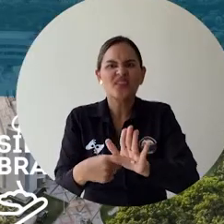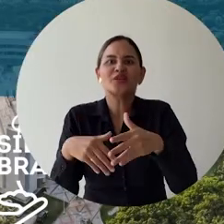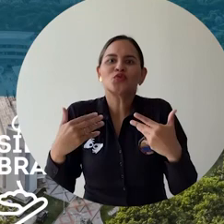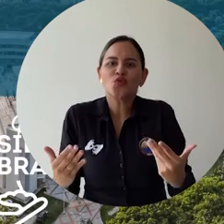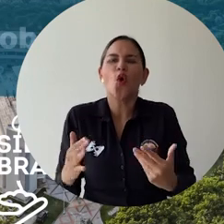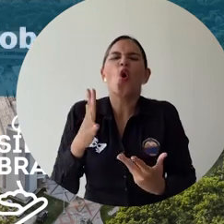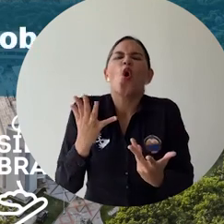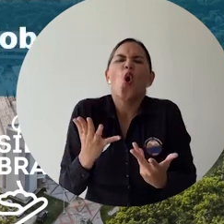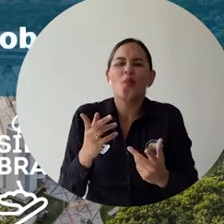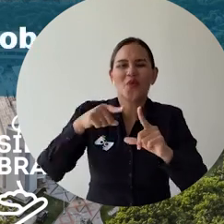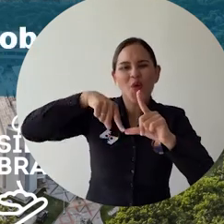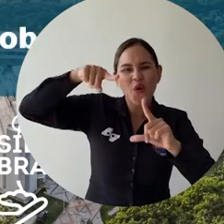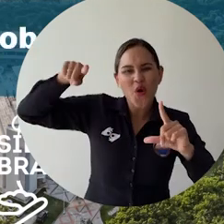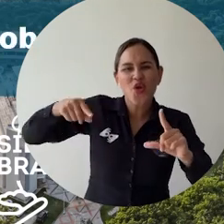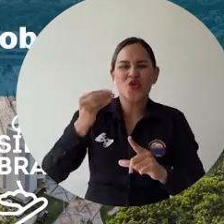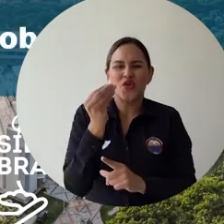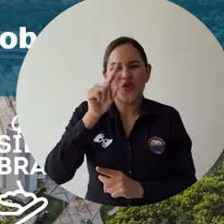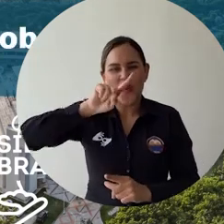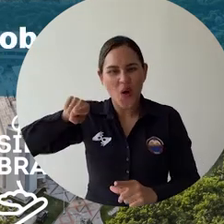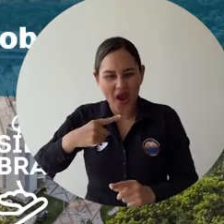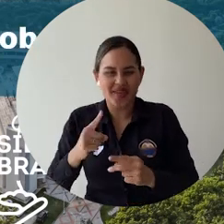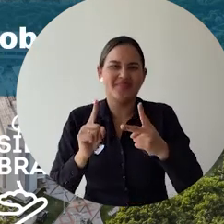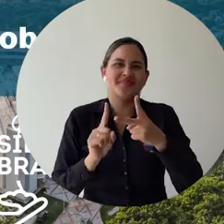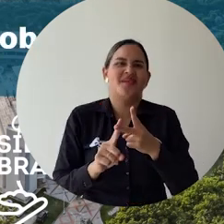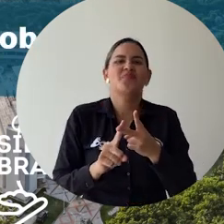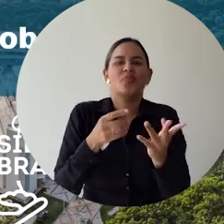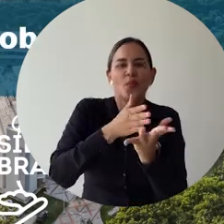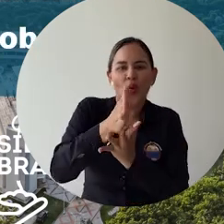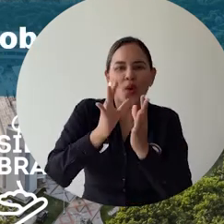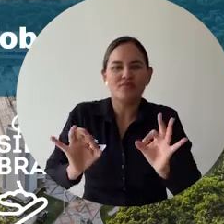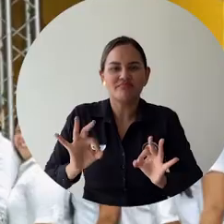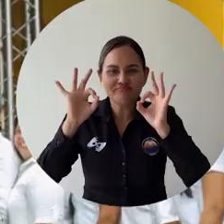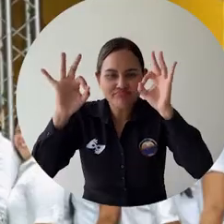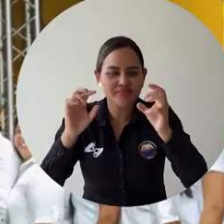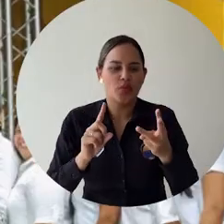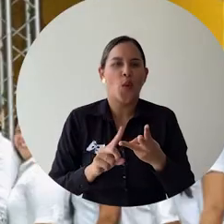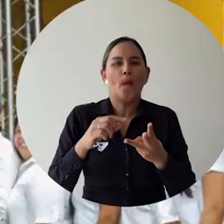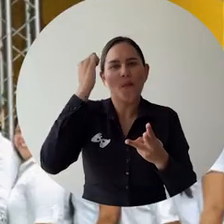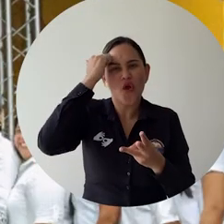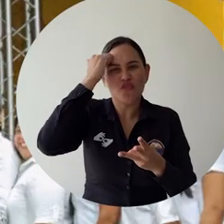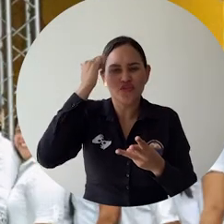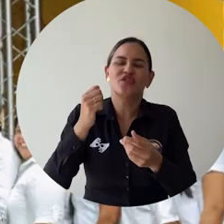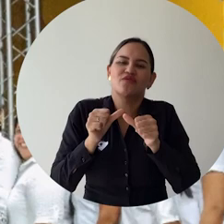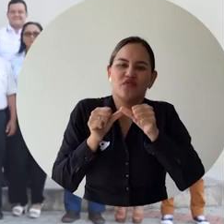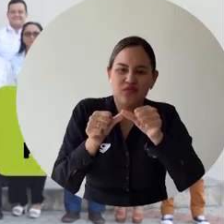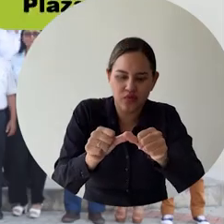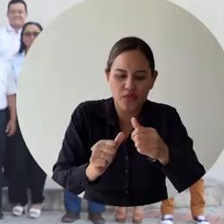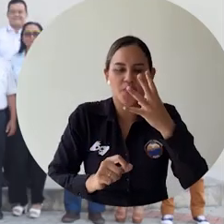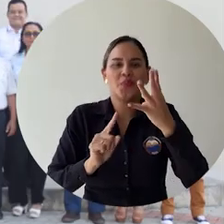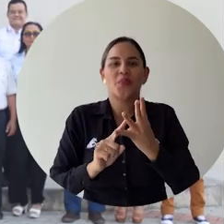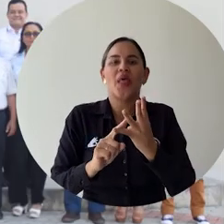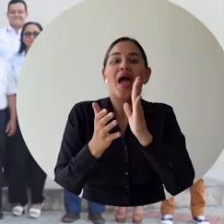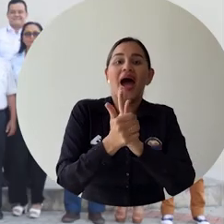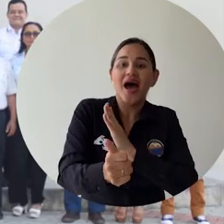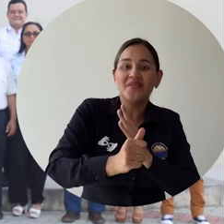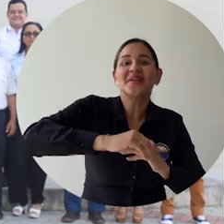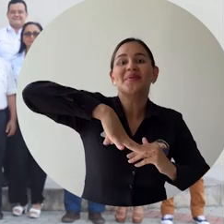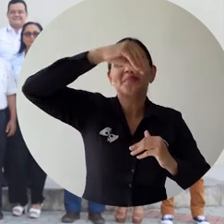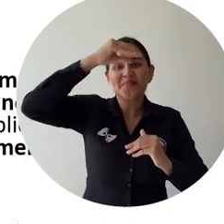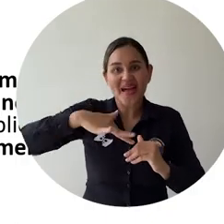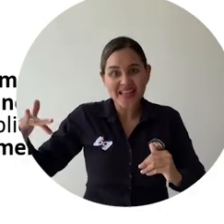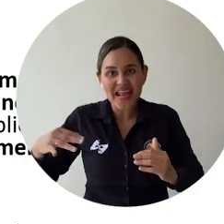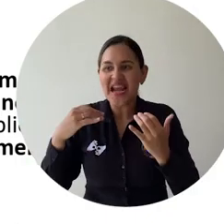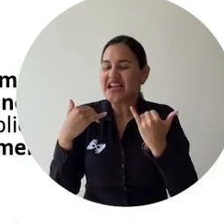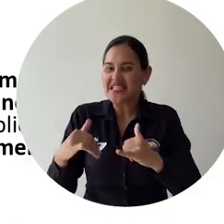aparición en el QS World University Rankings, certificaciones internacionales, acreditación de programas, vinculación de más docentes a la planta,